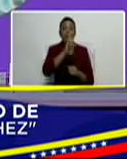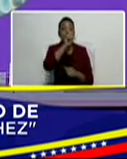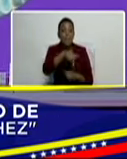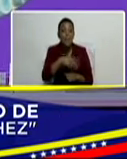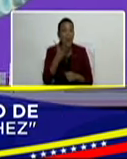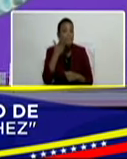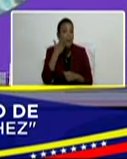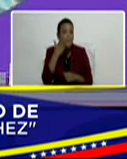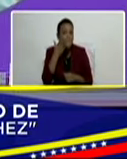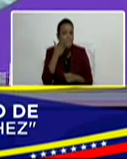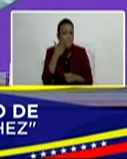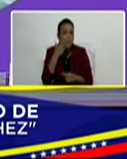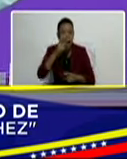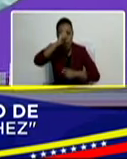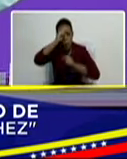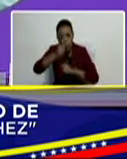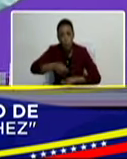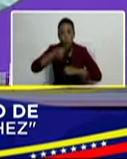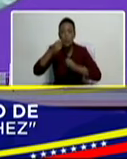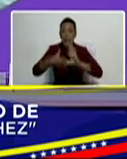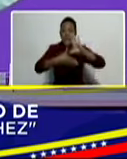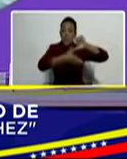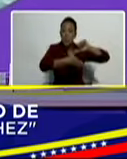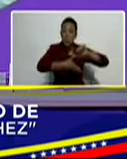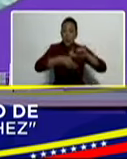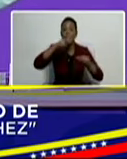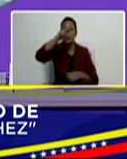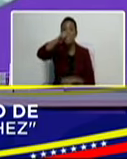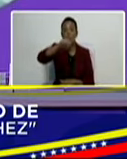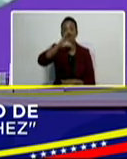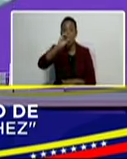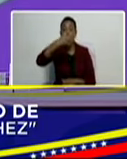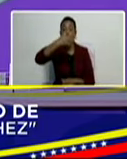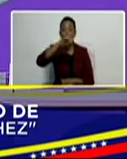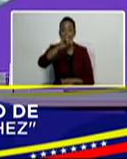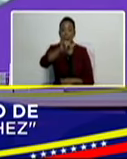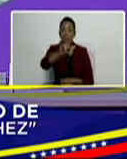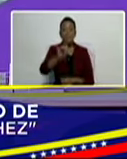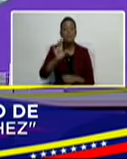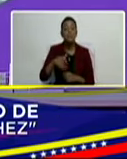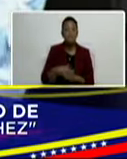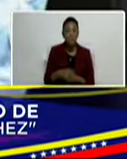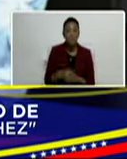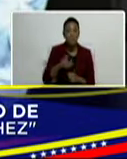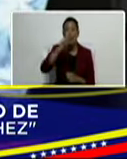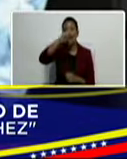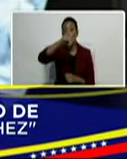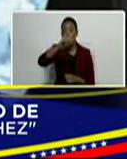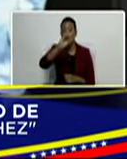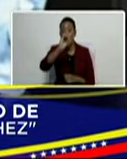mayor de Sudamérica, Noelí Pocaterra, la chamana mayor.